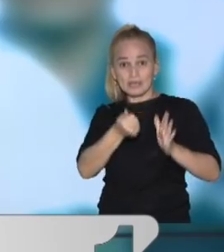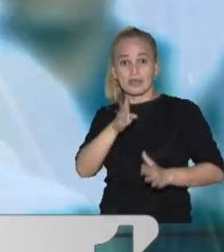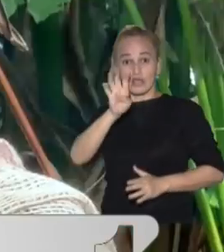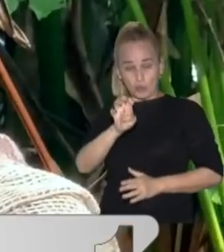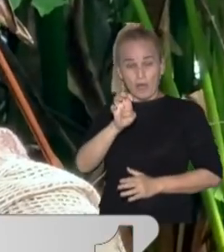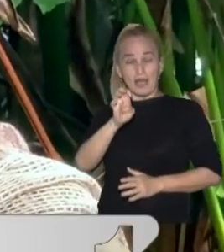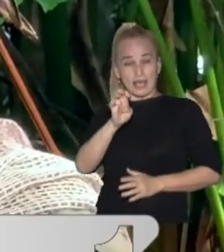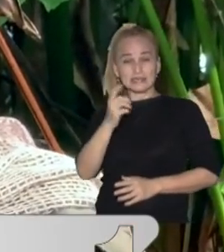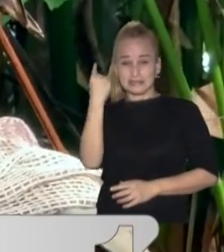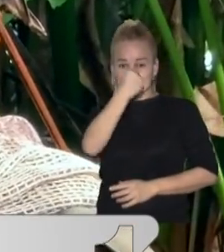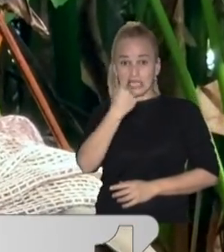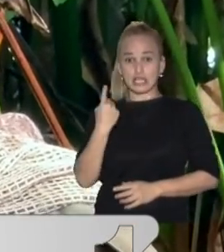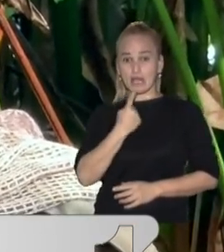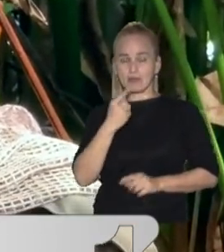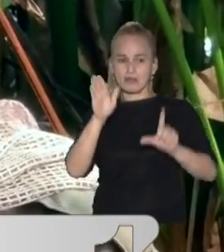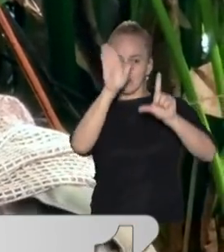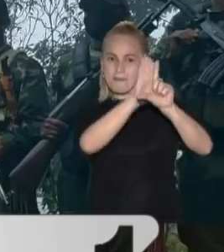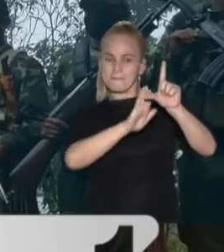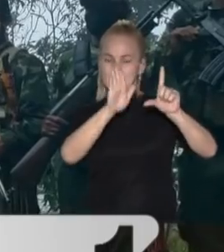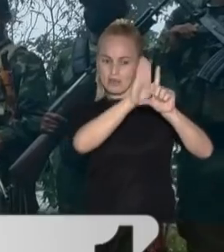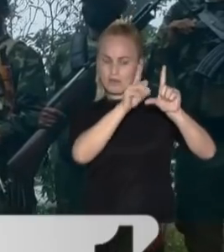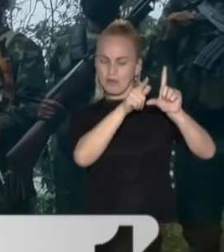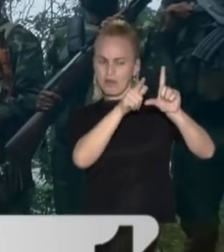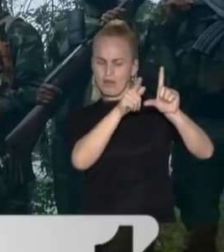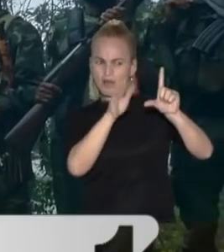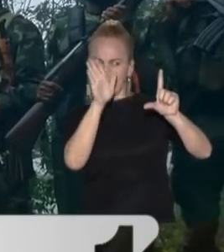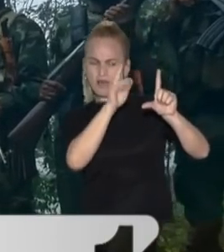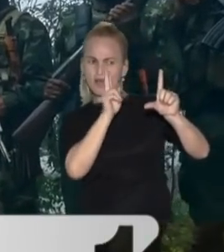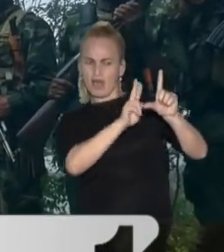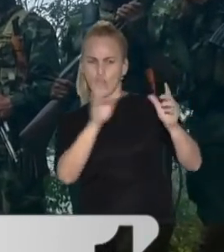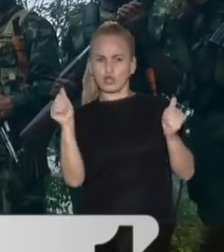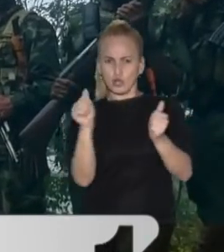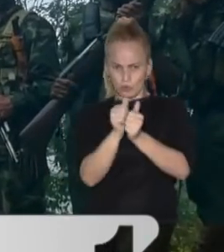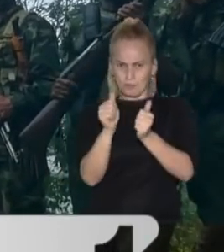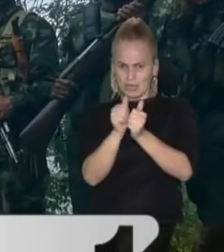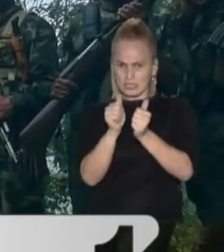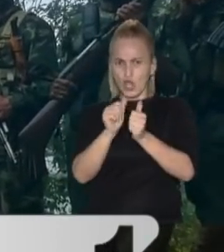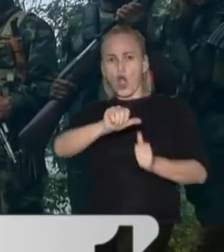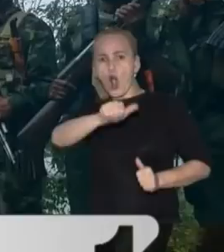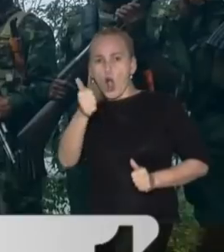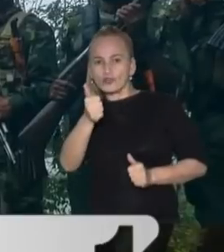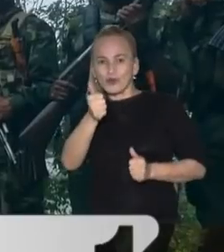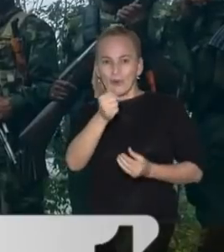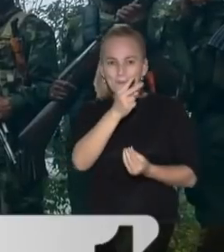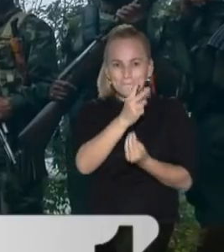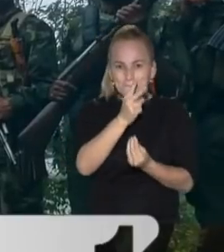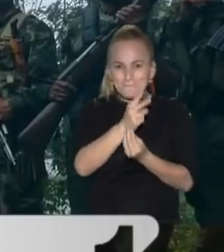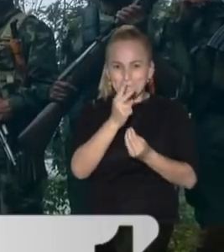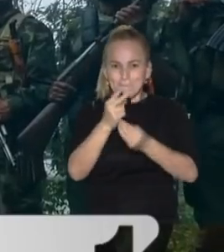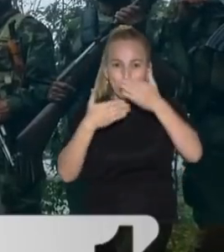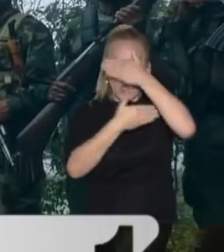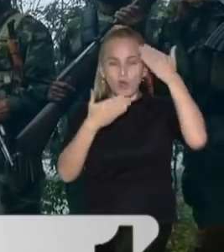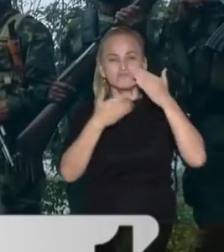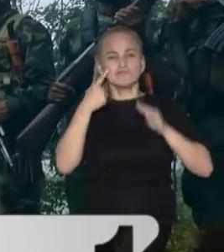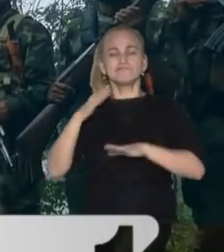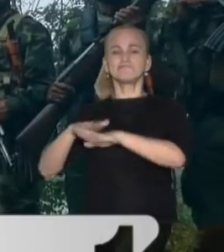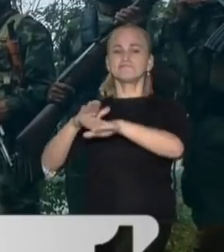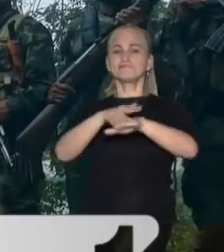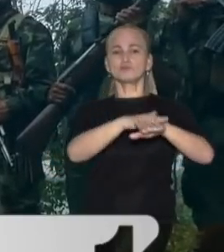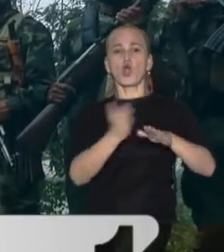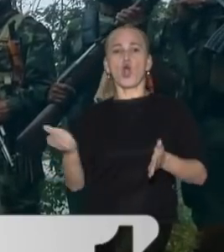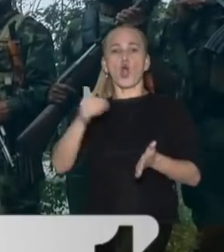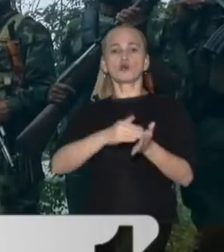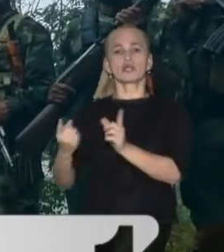Santrich apareció en un video junto a Iván Márquez y junto a otros excomandantes de las FARC, anunciando que se rearmaban, que abandonaban